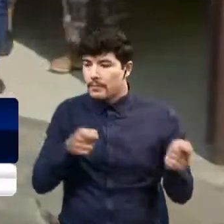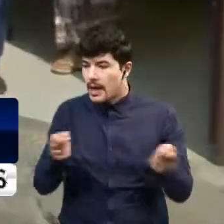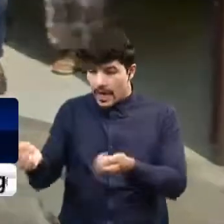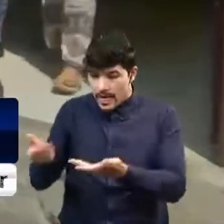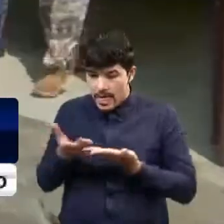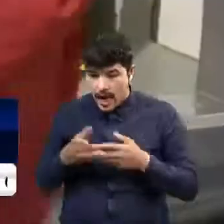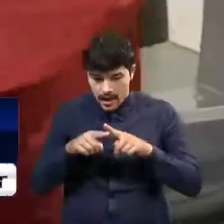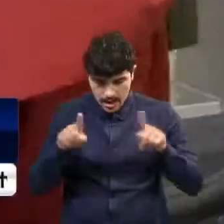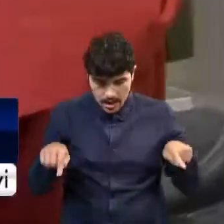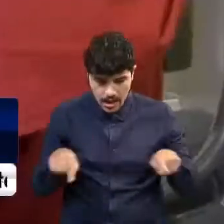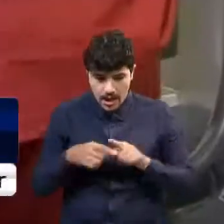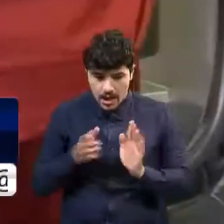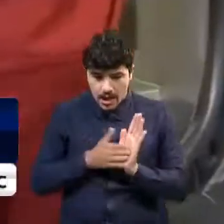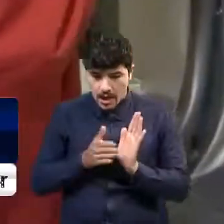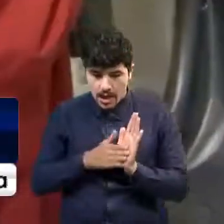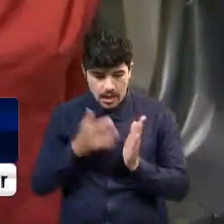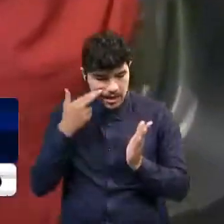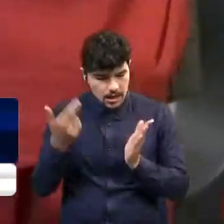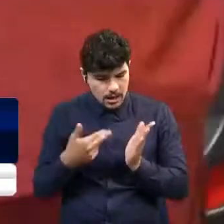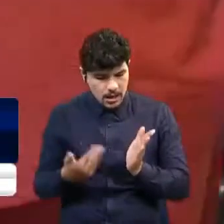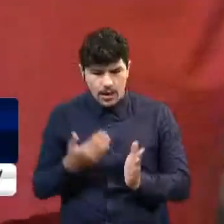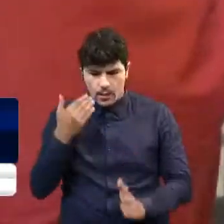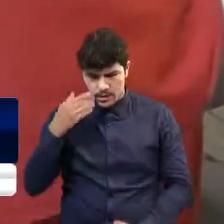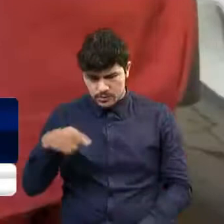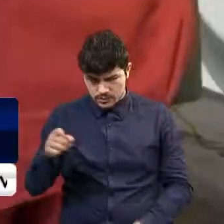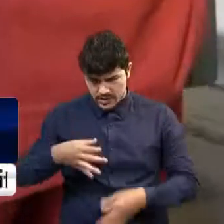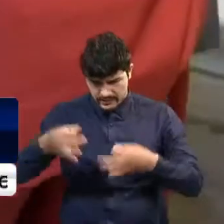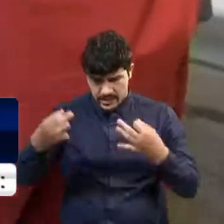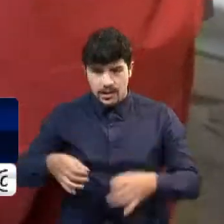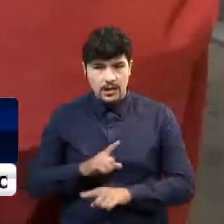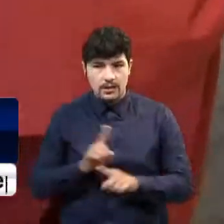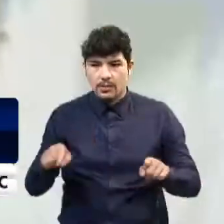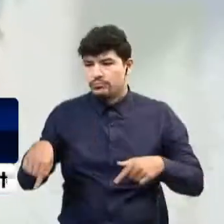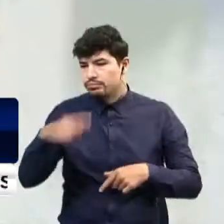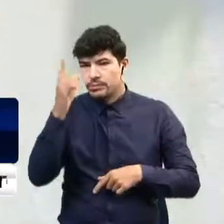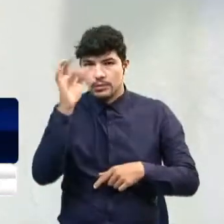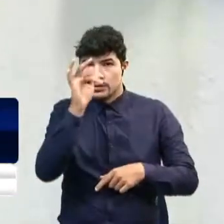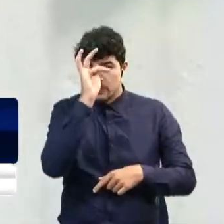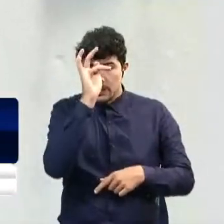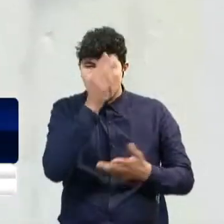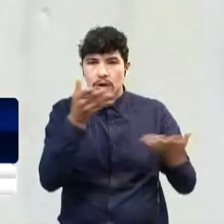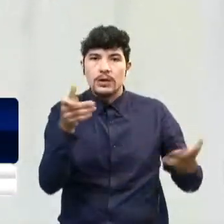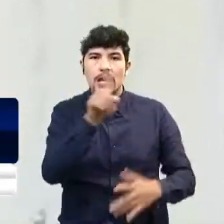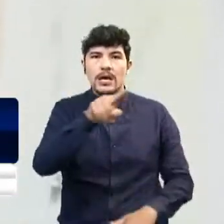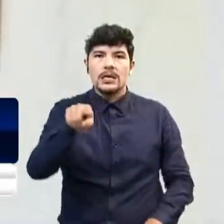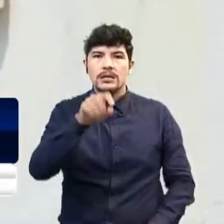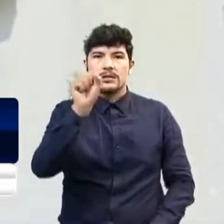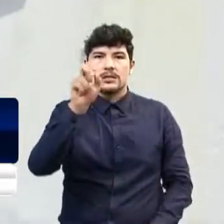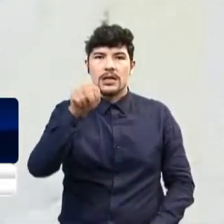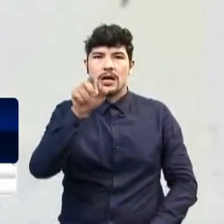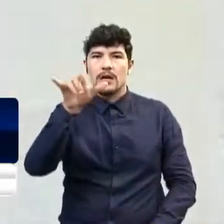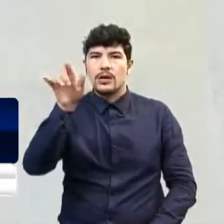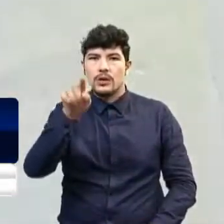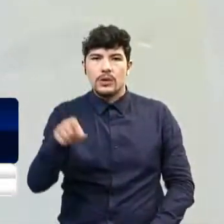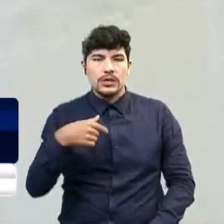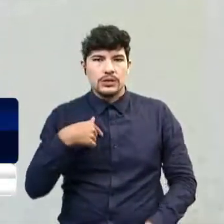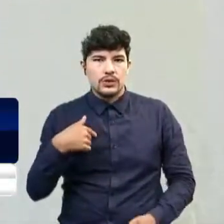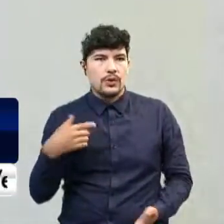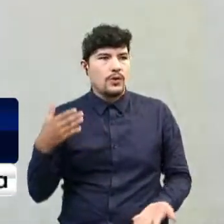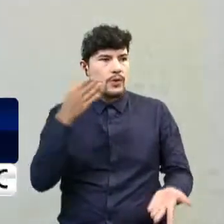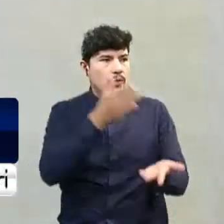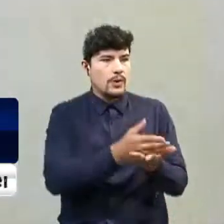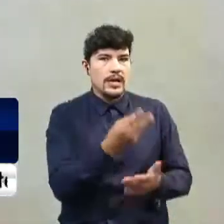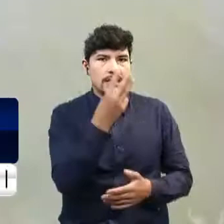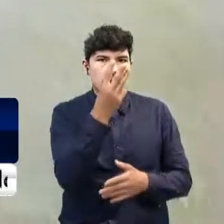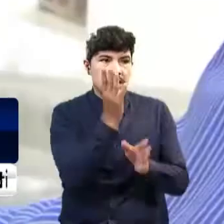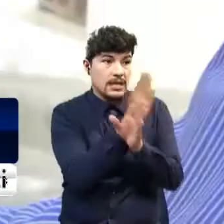donde contaba que lo habían revisado cuando eso no fue así me lo mandaron para la clínica san luís allá yo llegué ese día a las